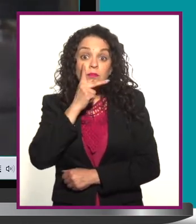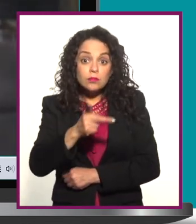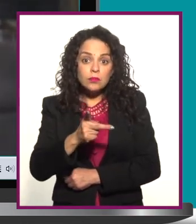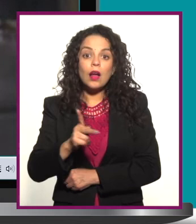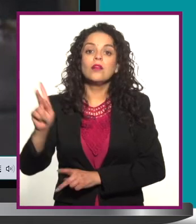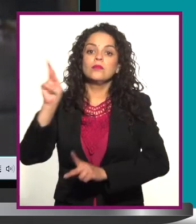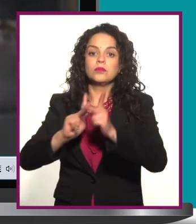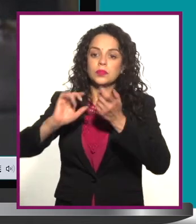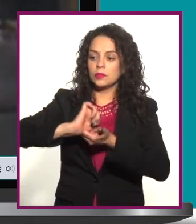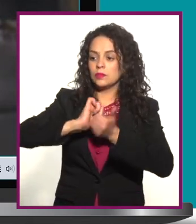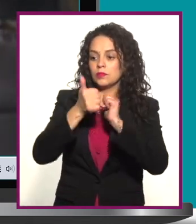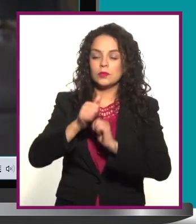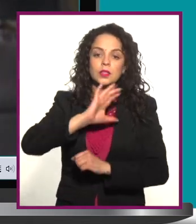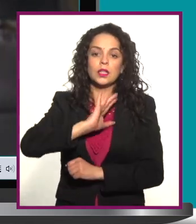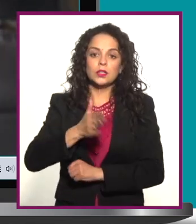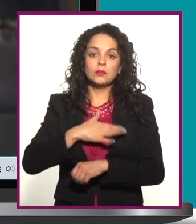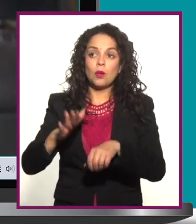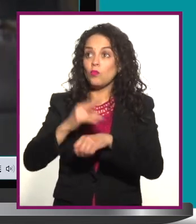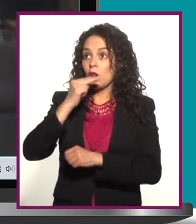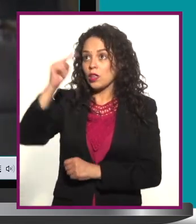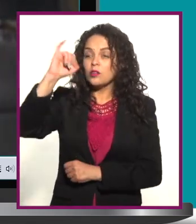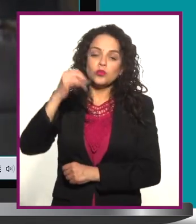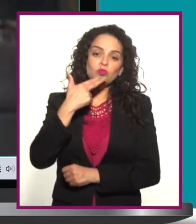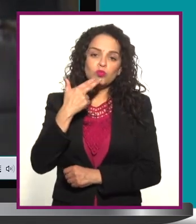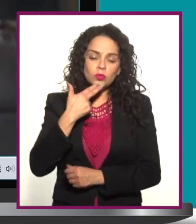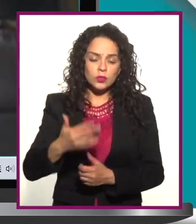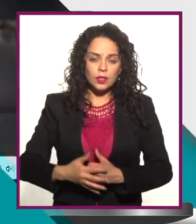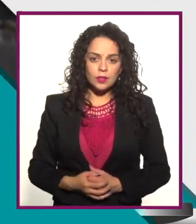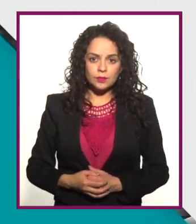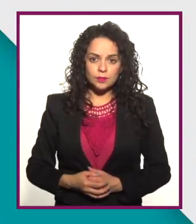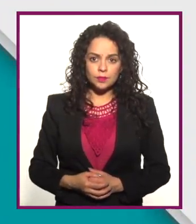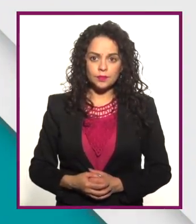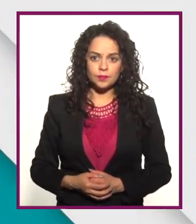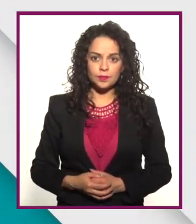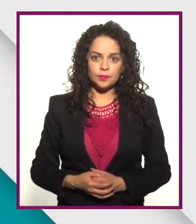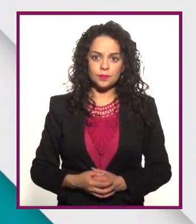una palabra que está prestada al español, porque en el norte sí se utiliza.